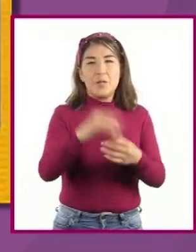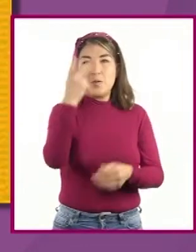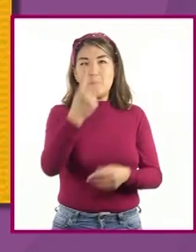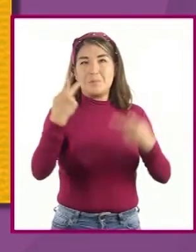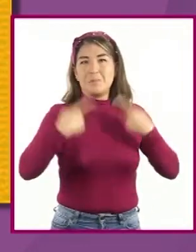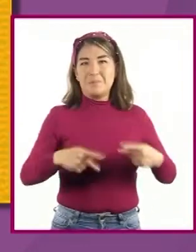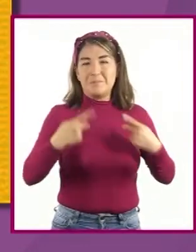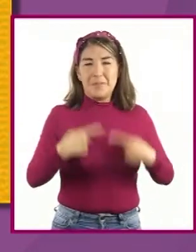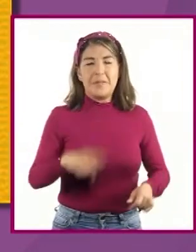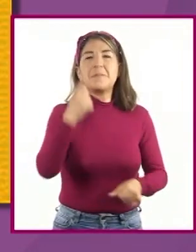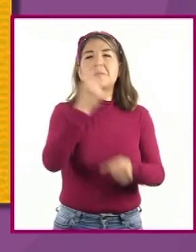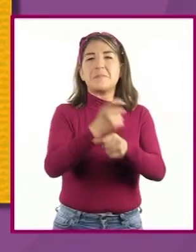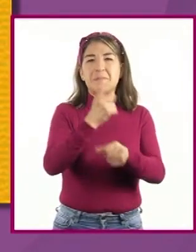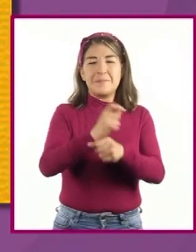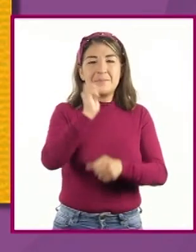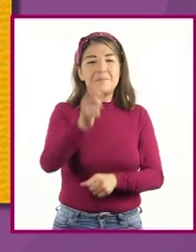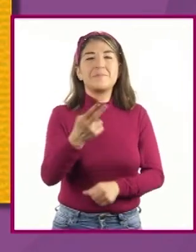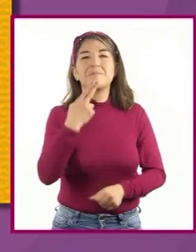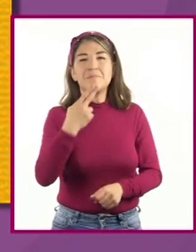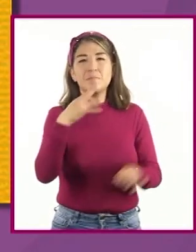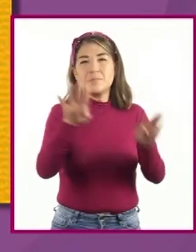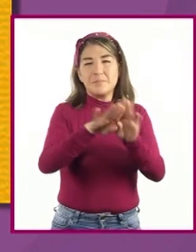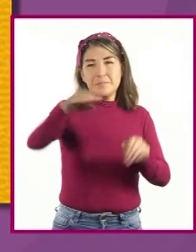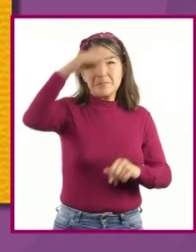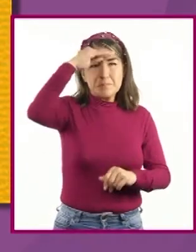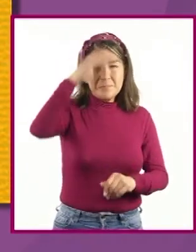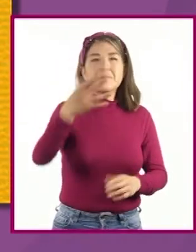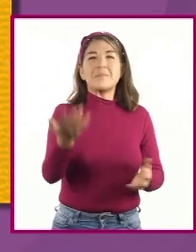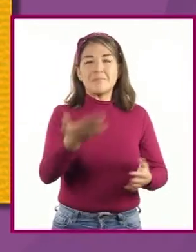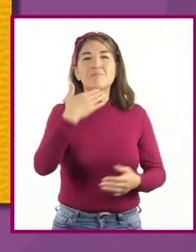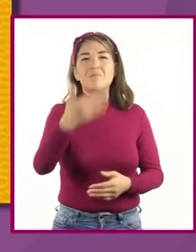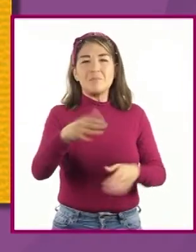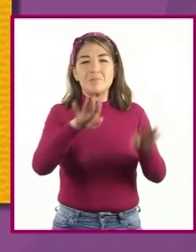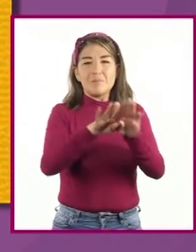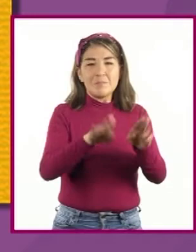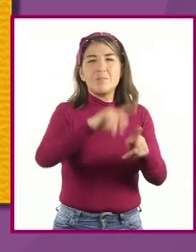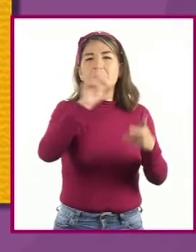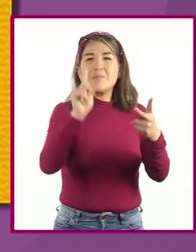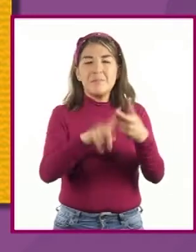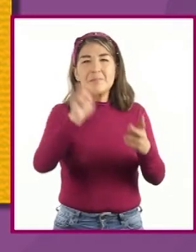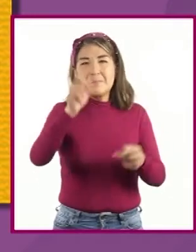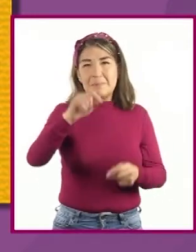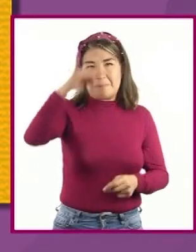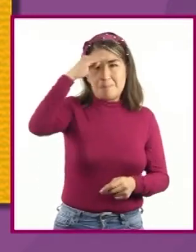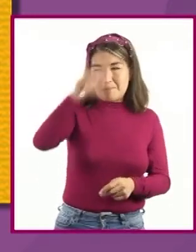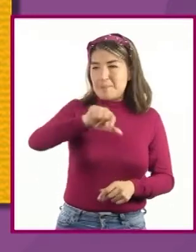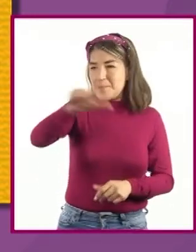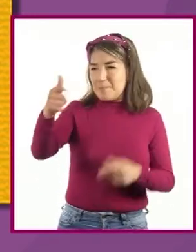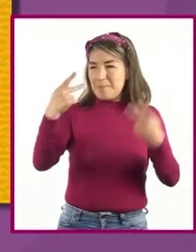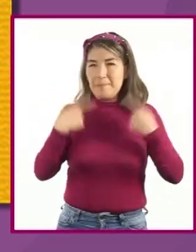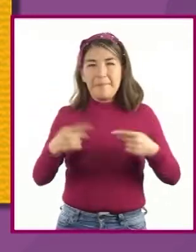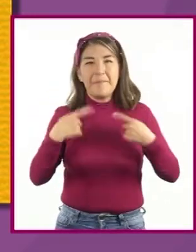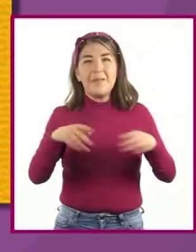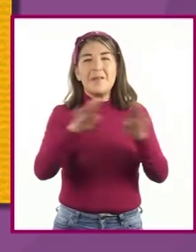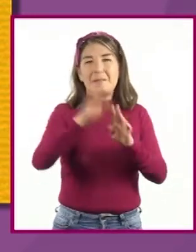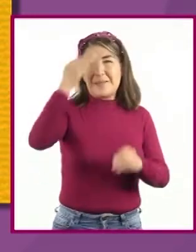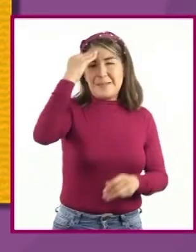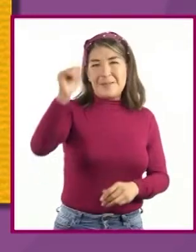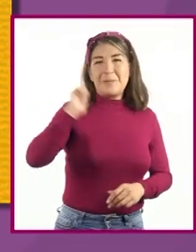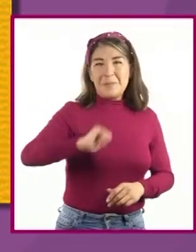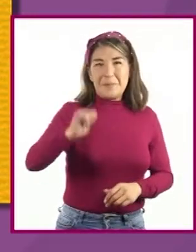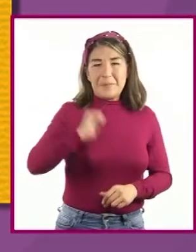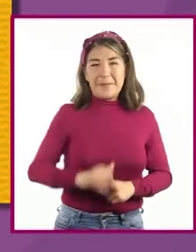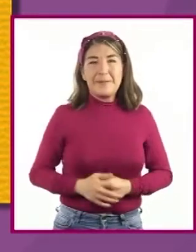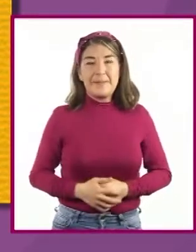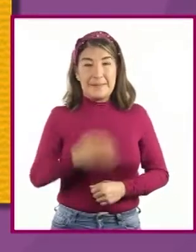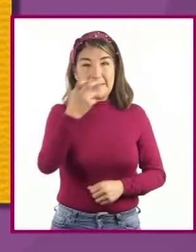personajes. Uno que utilizaba razonamientos lógicos y otro que personificaba el pensamiento de aquella época. En general,